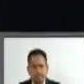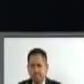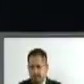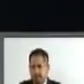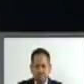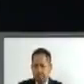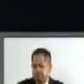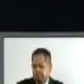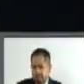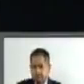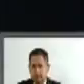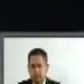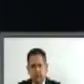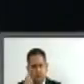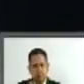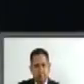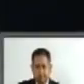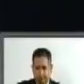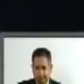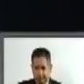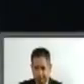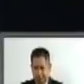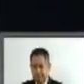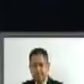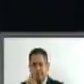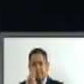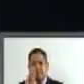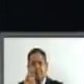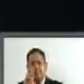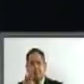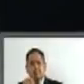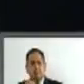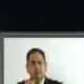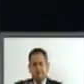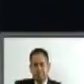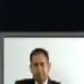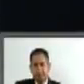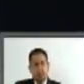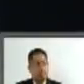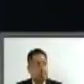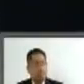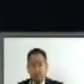por ejemplo, de la panificadora mexicana Bimbo en el mercado canadiense.